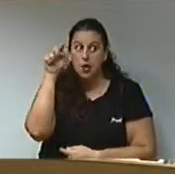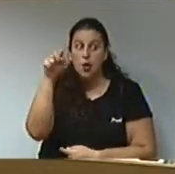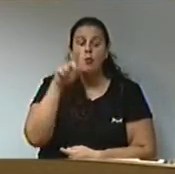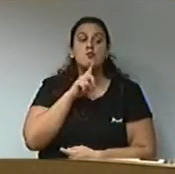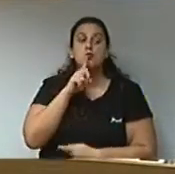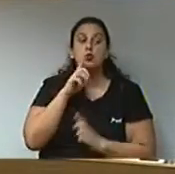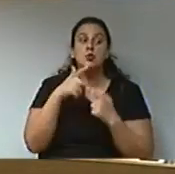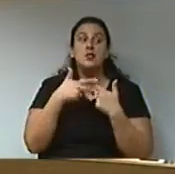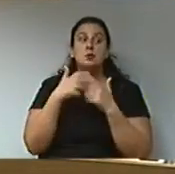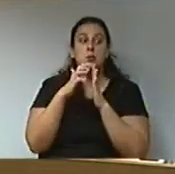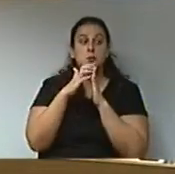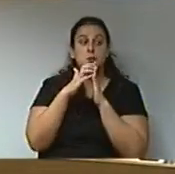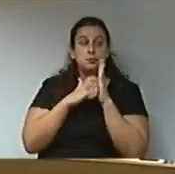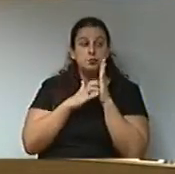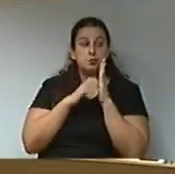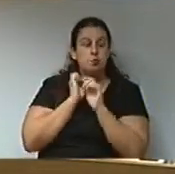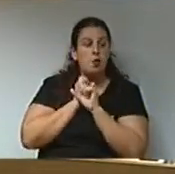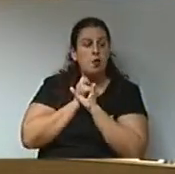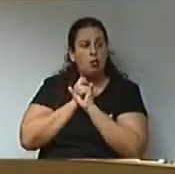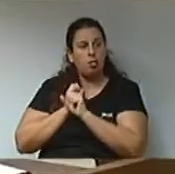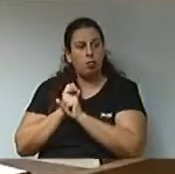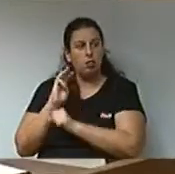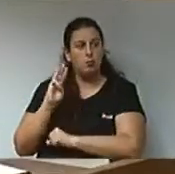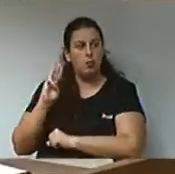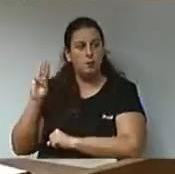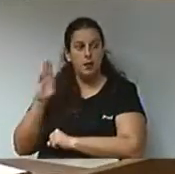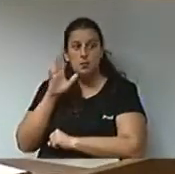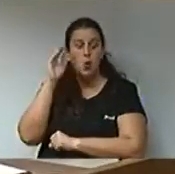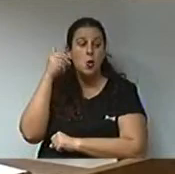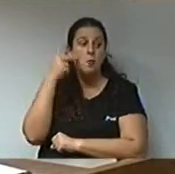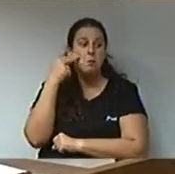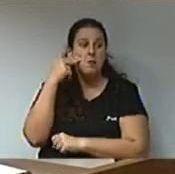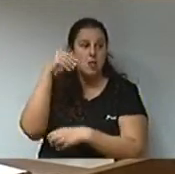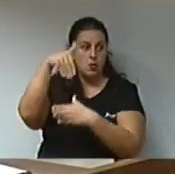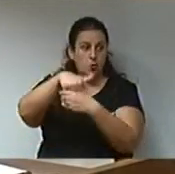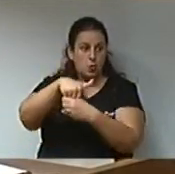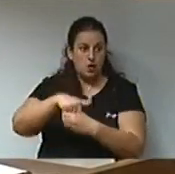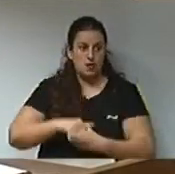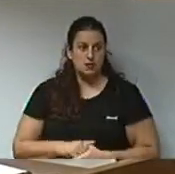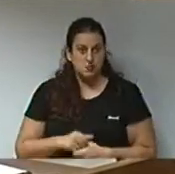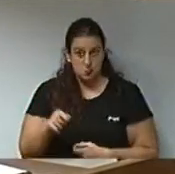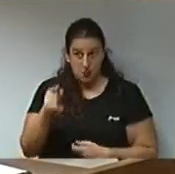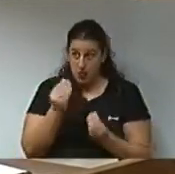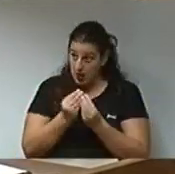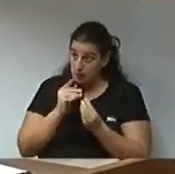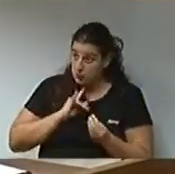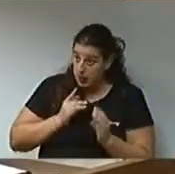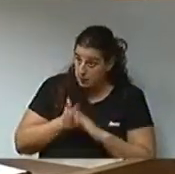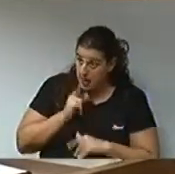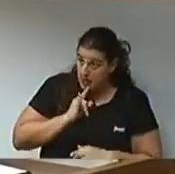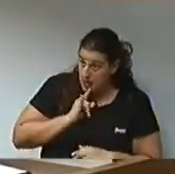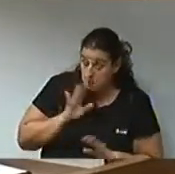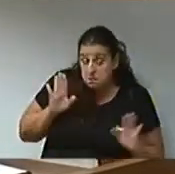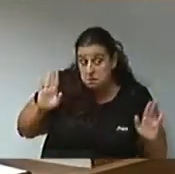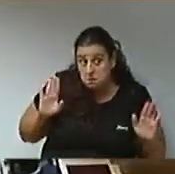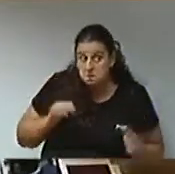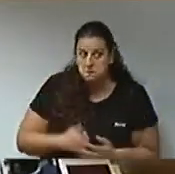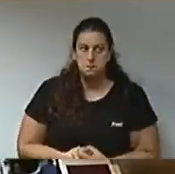los impuestos arrastrados por el Partido Popular y porque tiene miedo a las urnas. ¿Qué van mal los datos, señor Puig? Van mal.